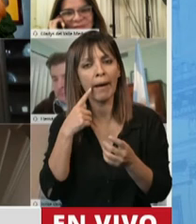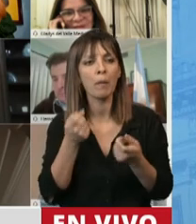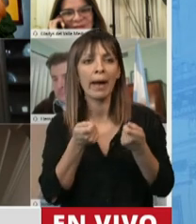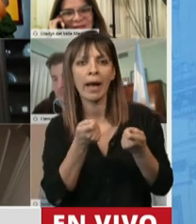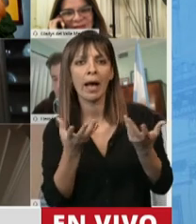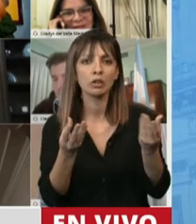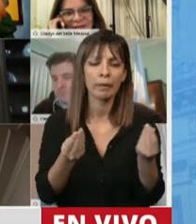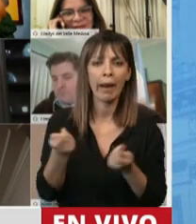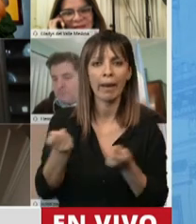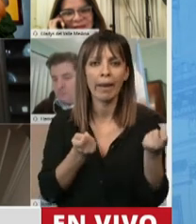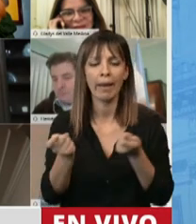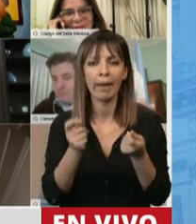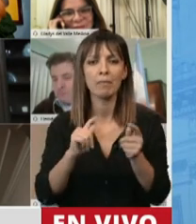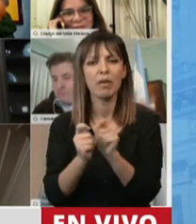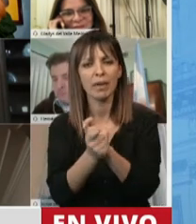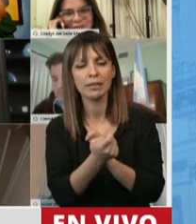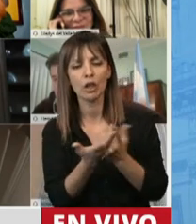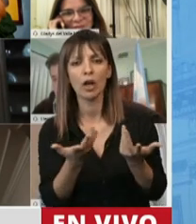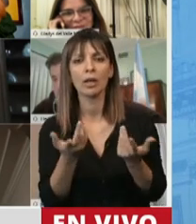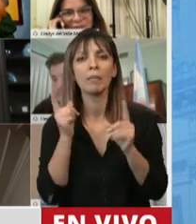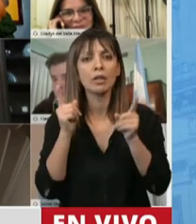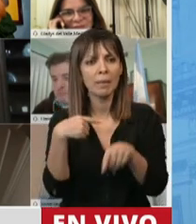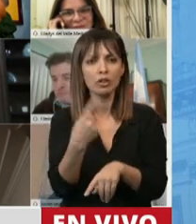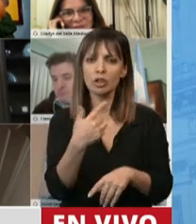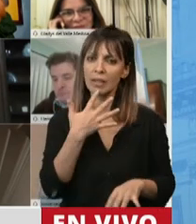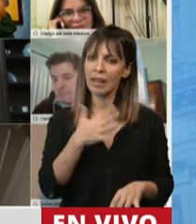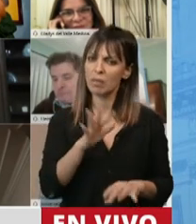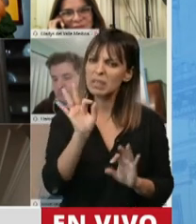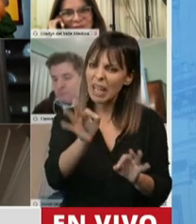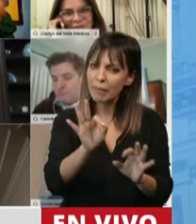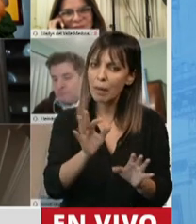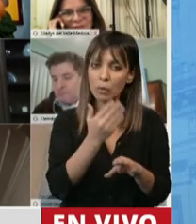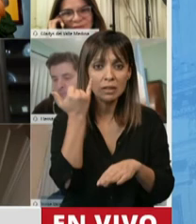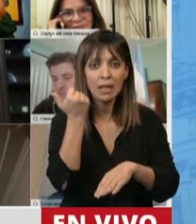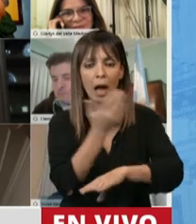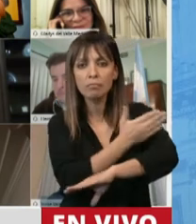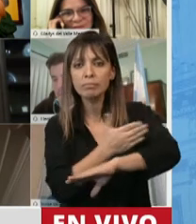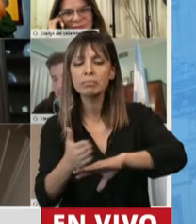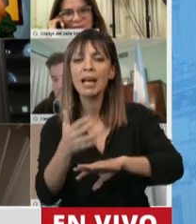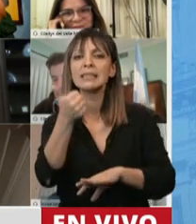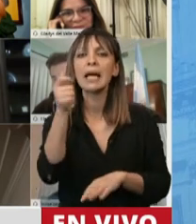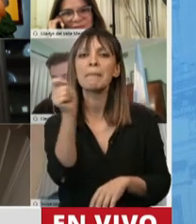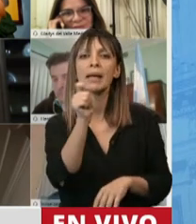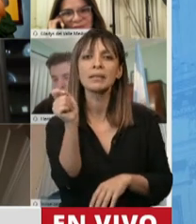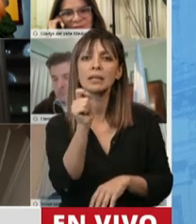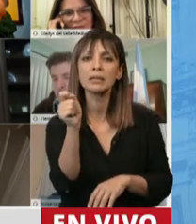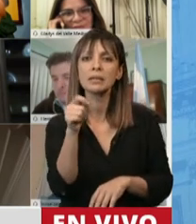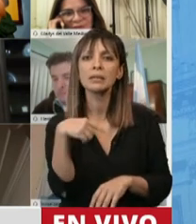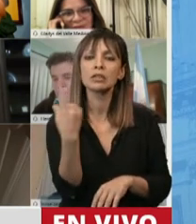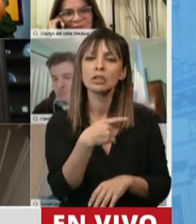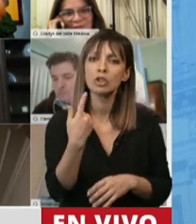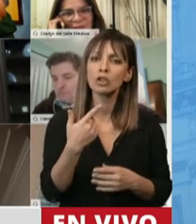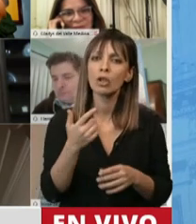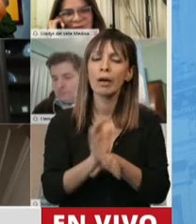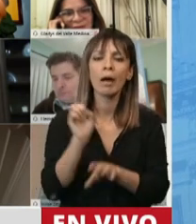hacer las modificaciones que se podían, pero sobre todo porque entendíamos que ya habían pasado 6 meses donde nosotros les estábamos dando